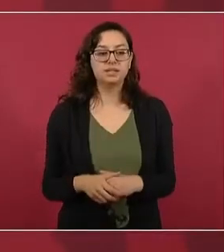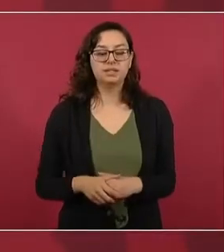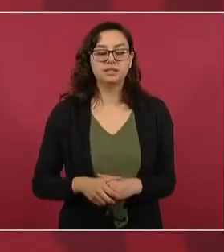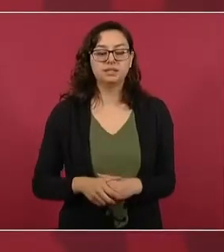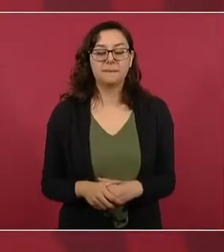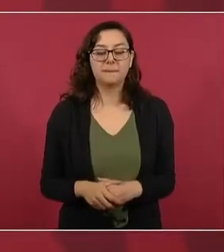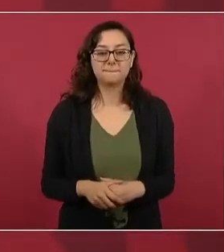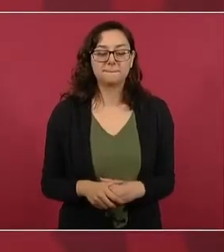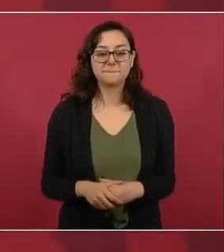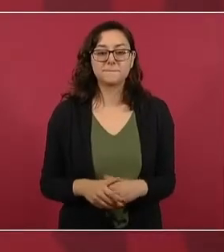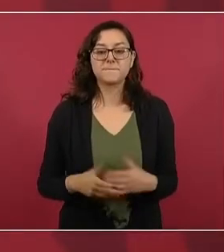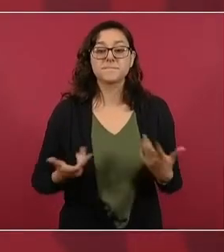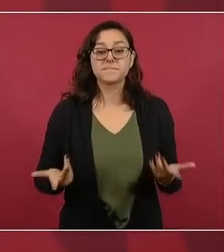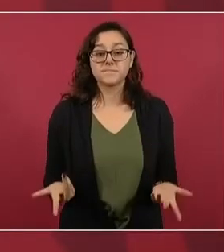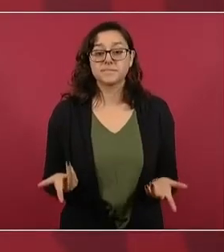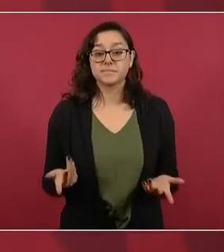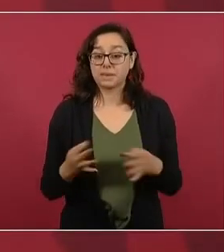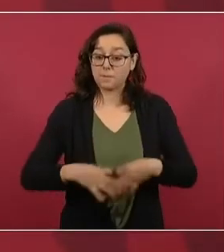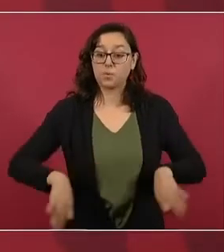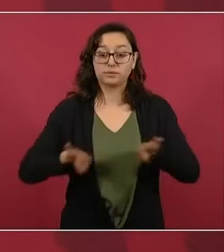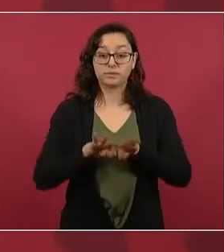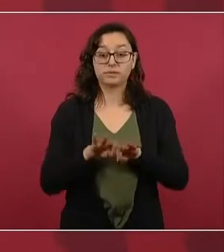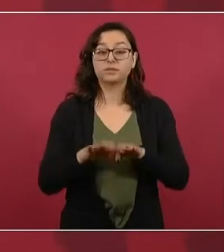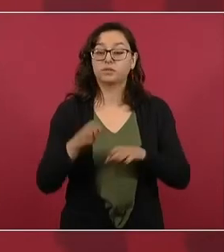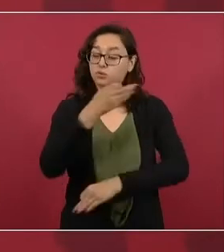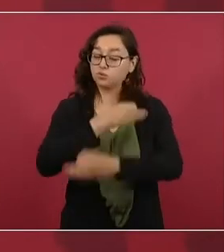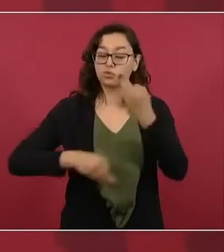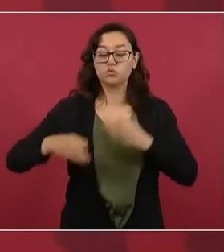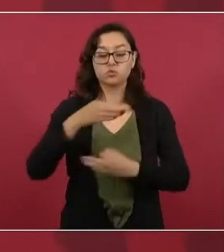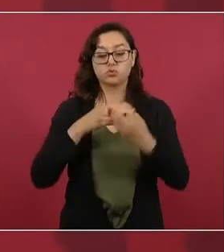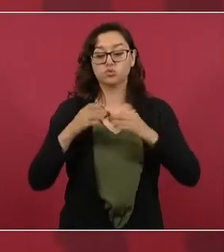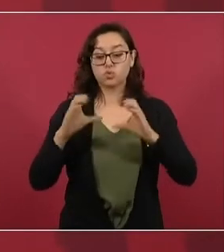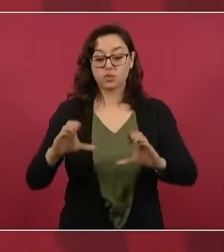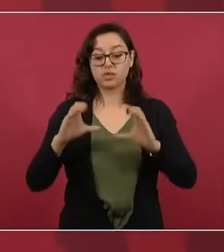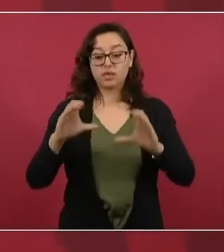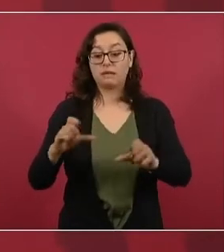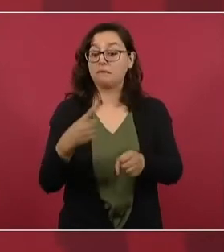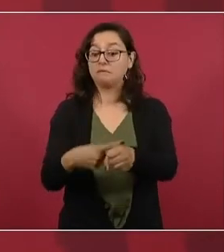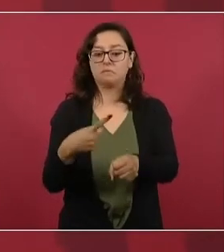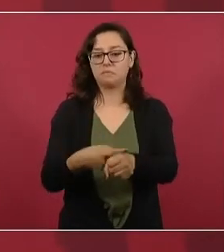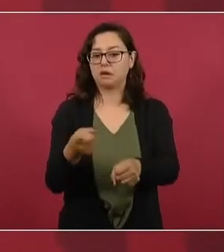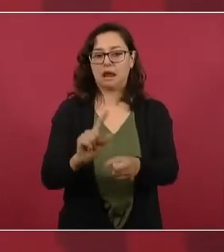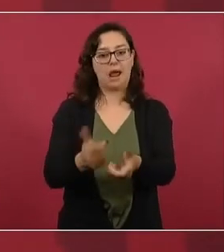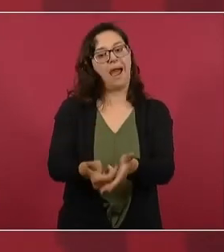porque es mejor la prevención en todo,